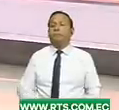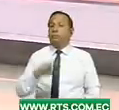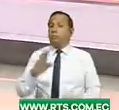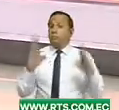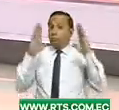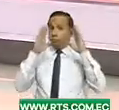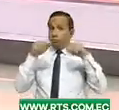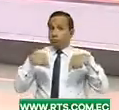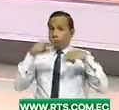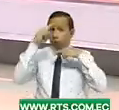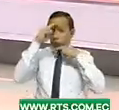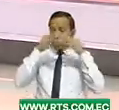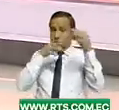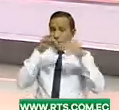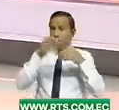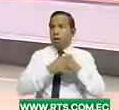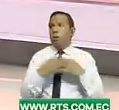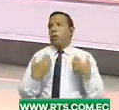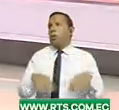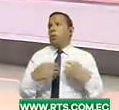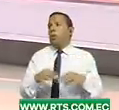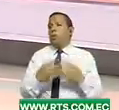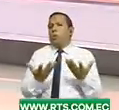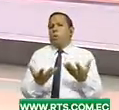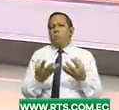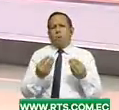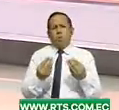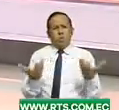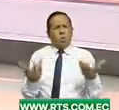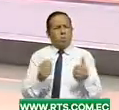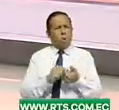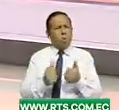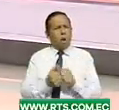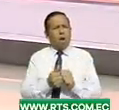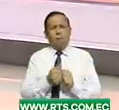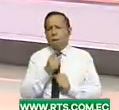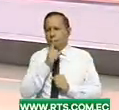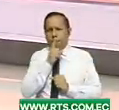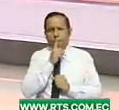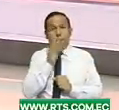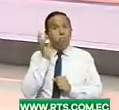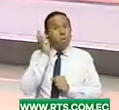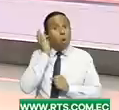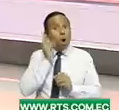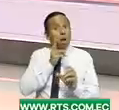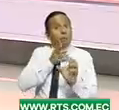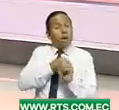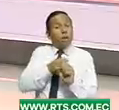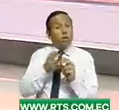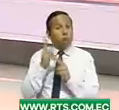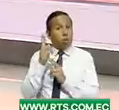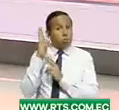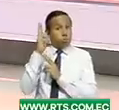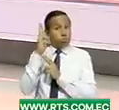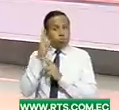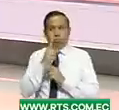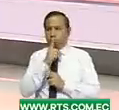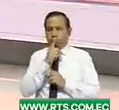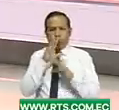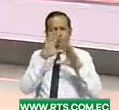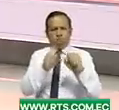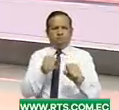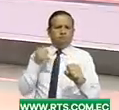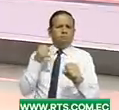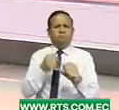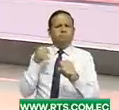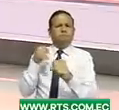Presuntos delitos sexuales contra mujeres conscriptos habrían ocurrido dentro y fuera de la institución militar de Cuenca